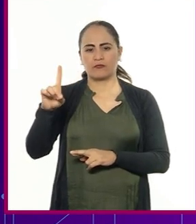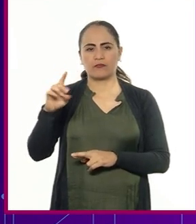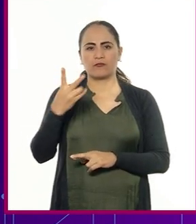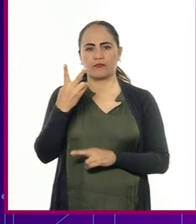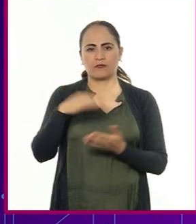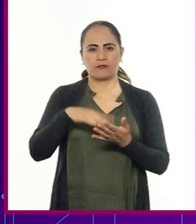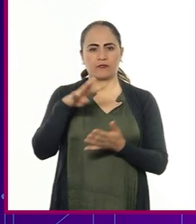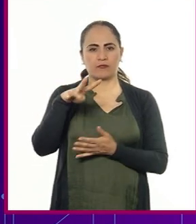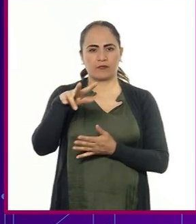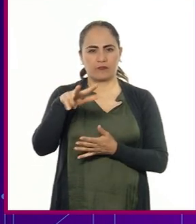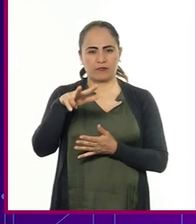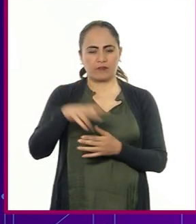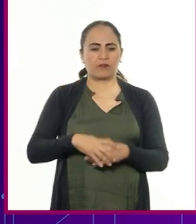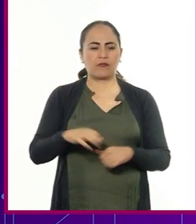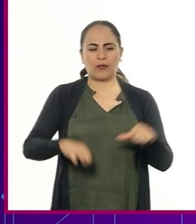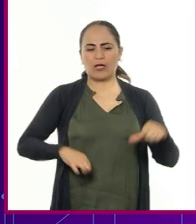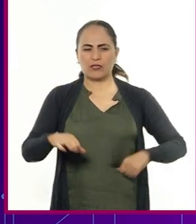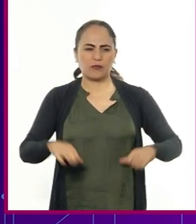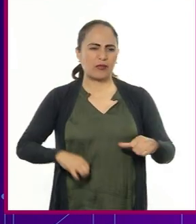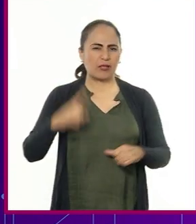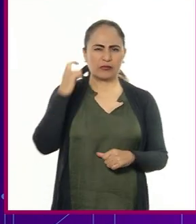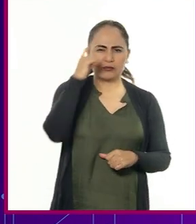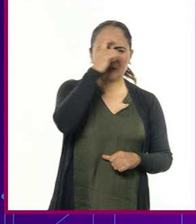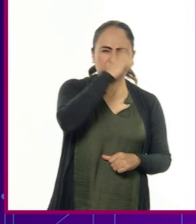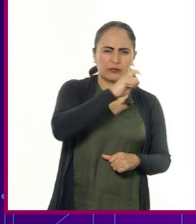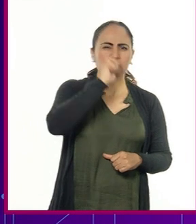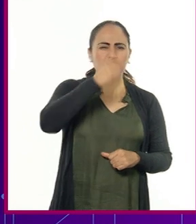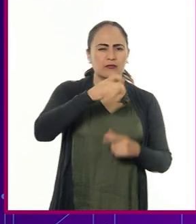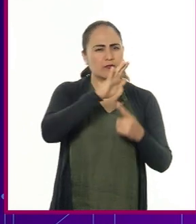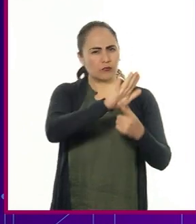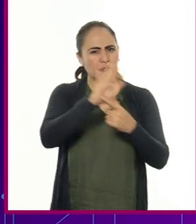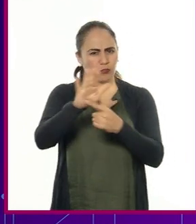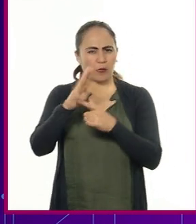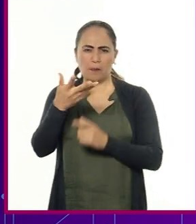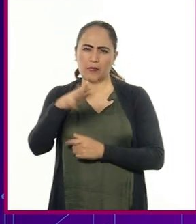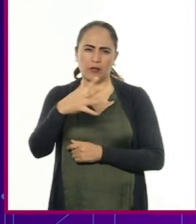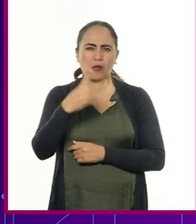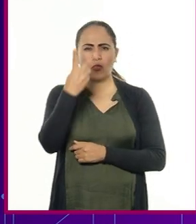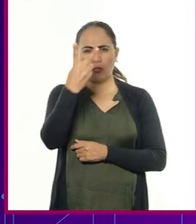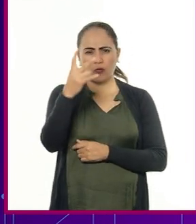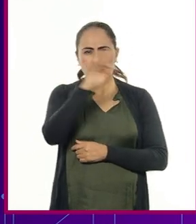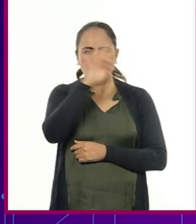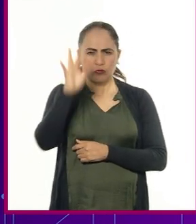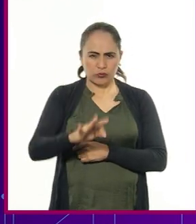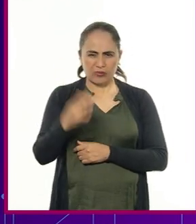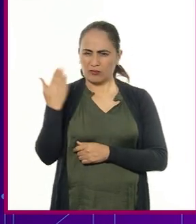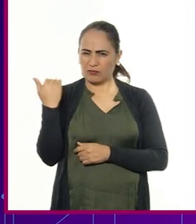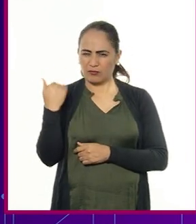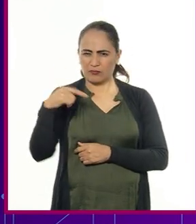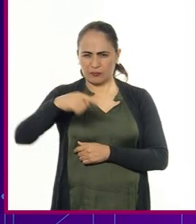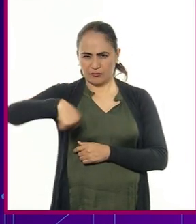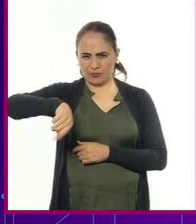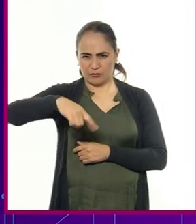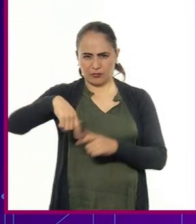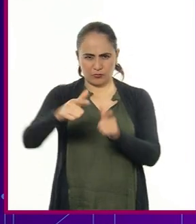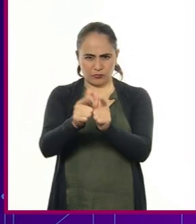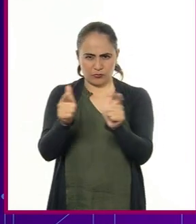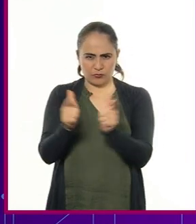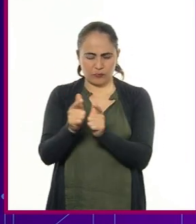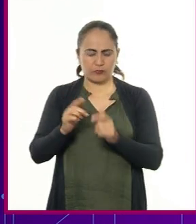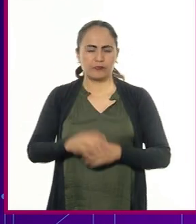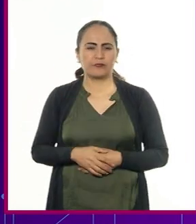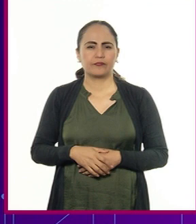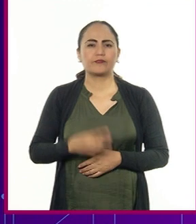las actividades con dificultad y que son parte del 2% antes mencionado. Las